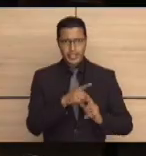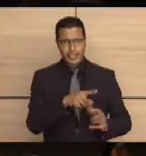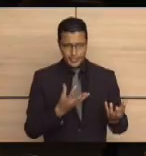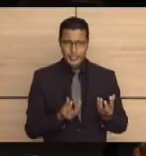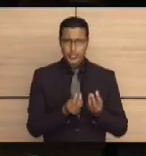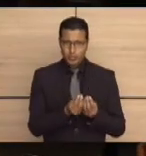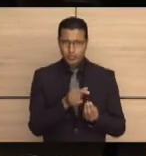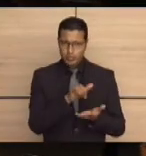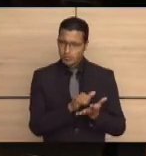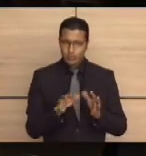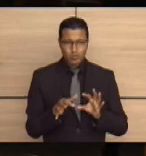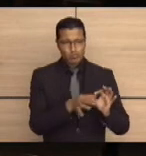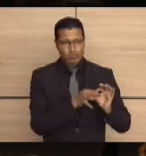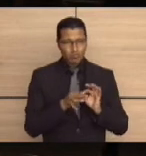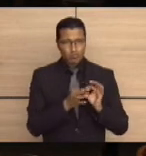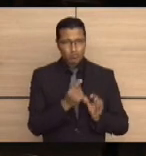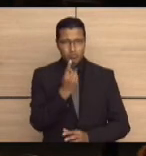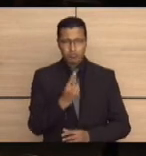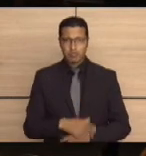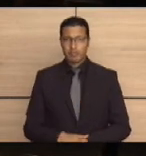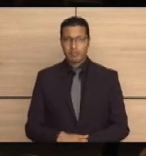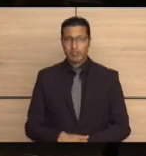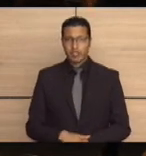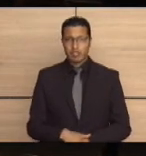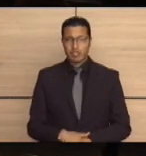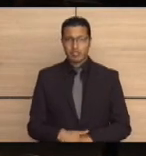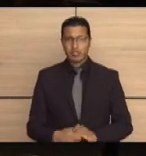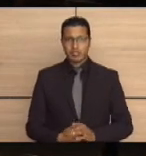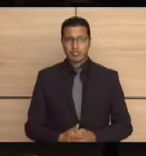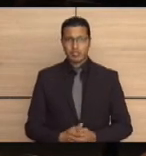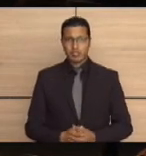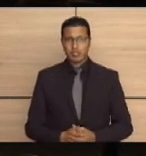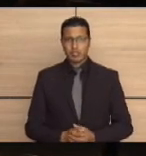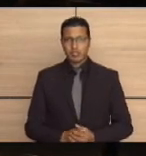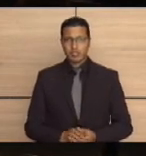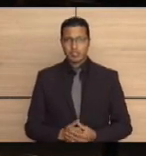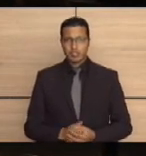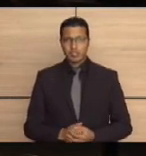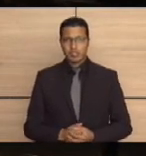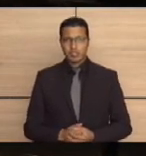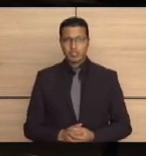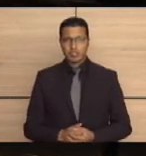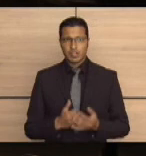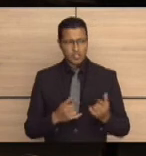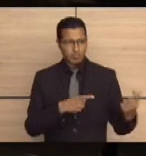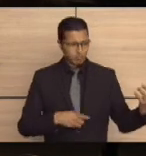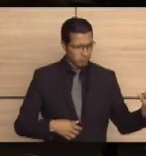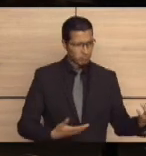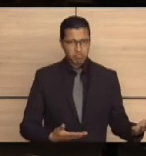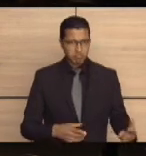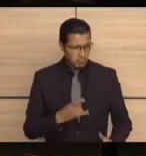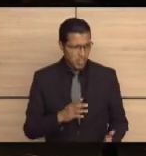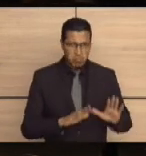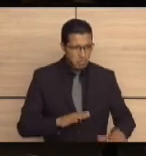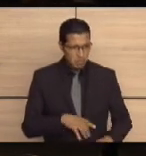la Momposina. A ver si podemos oír, saludo de los músicos, a ver si podemos oír el bajo, la guitarra o algo ahí